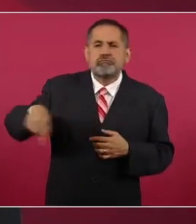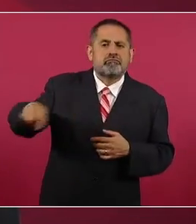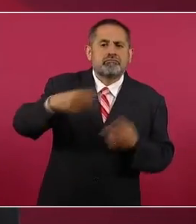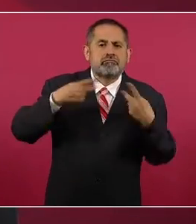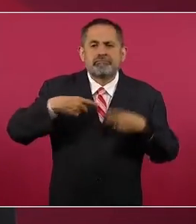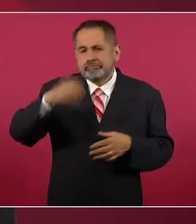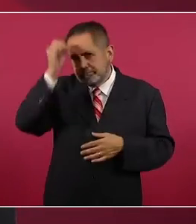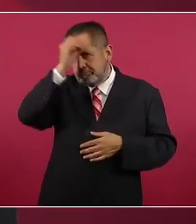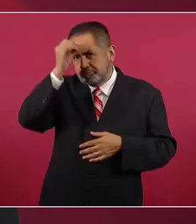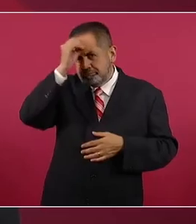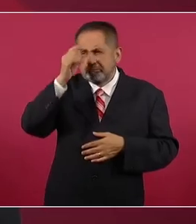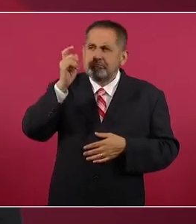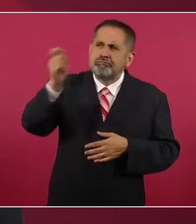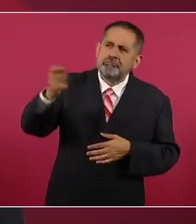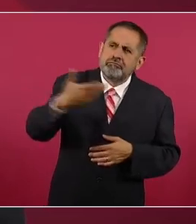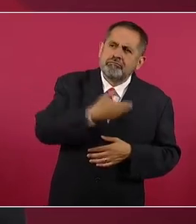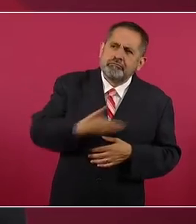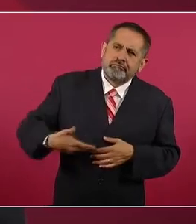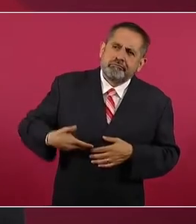en el mundo,